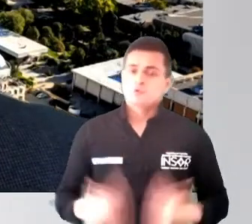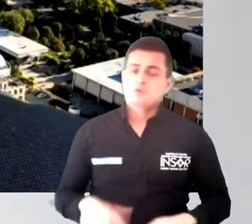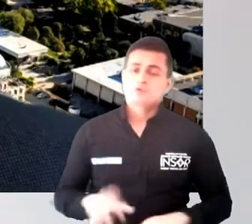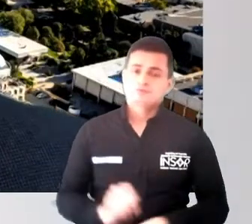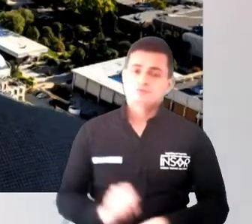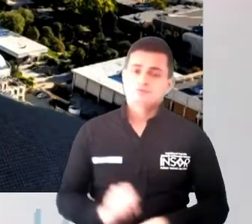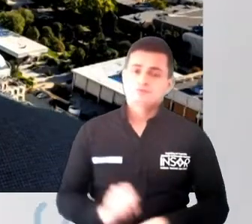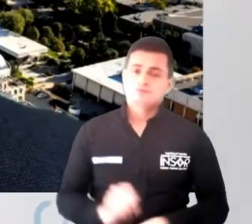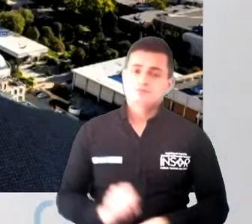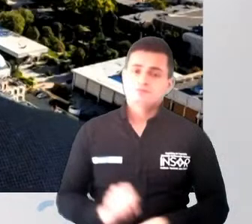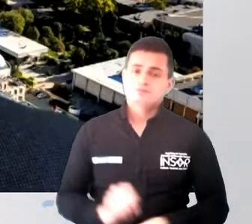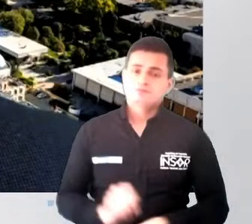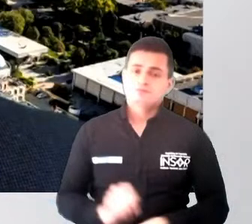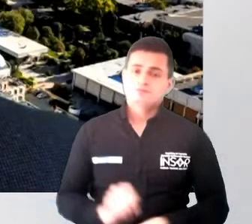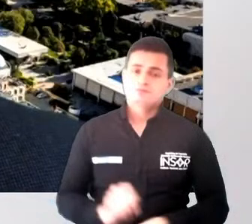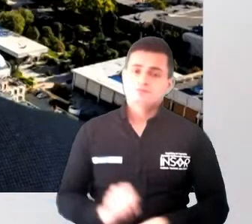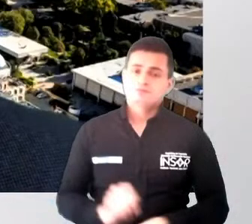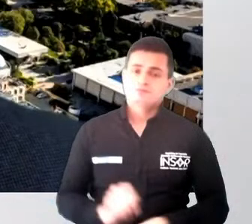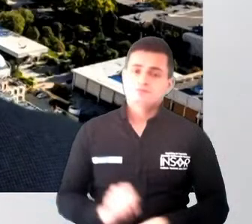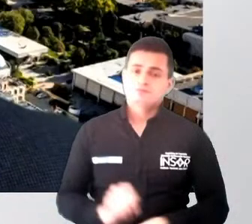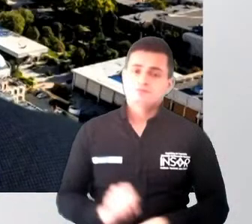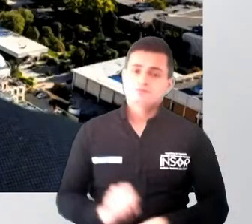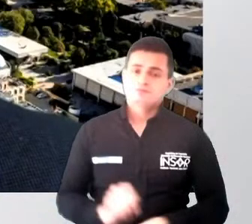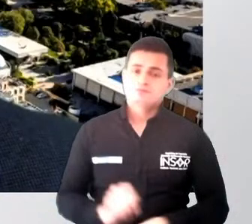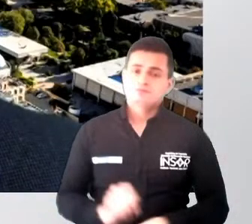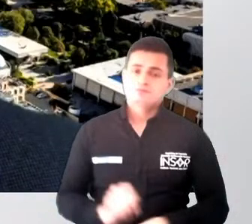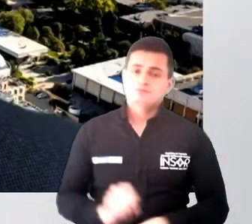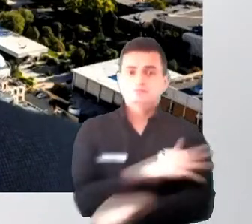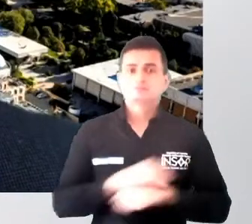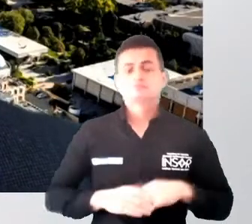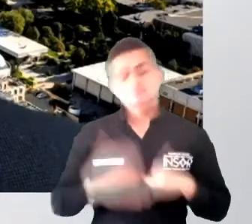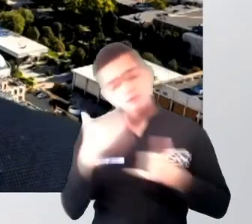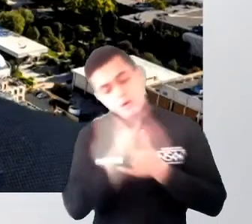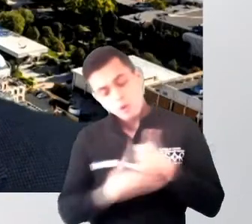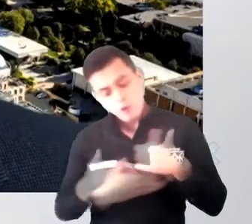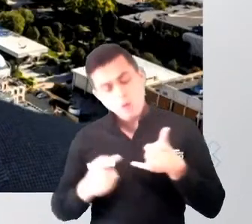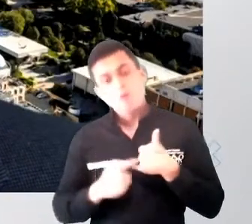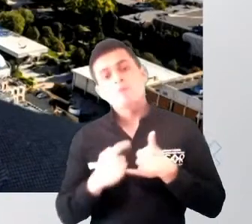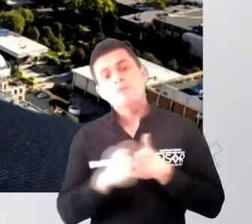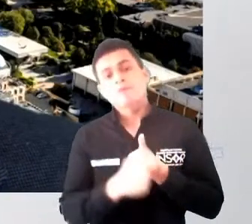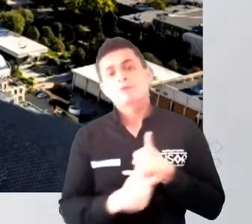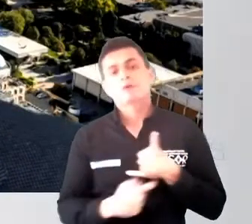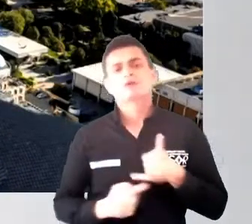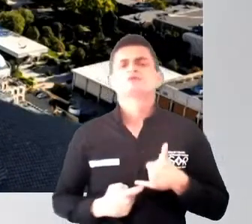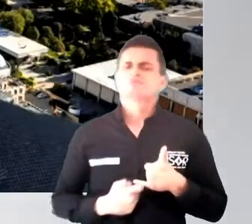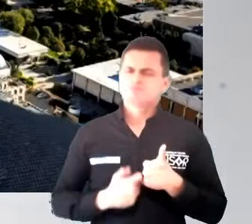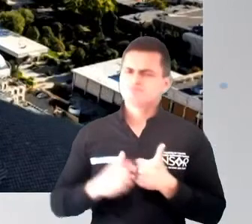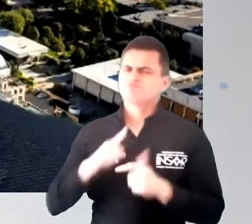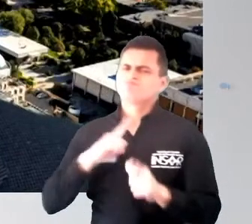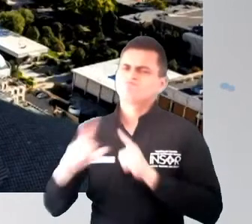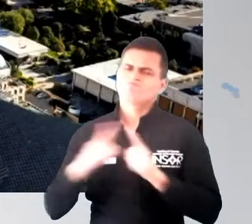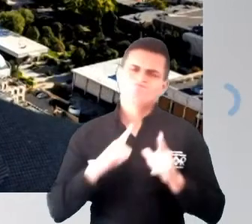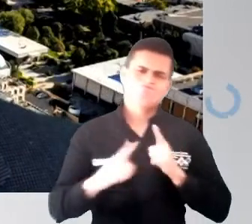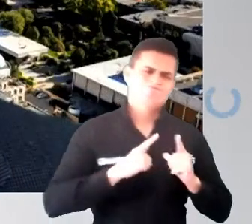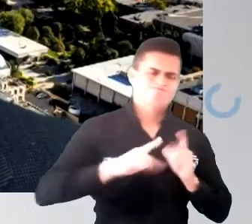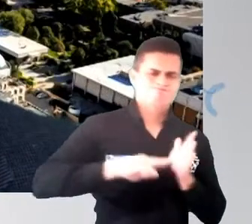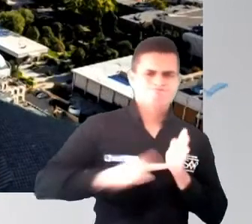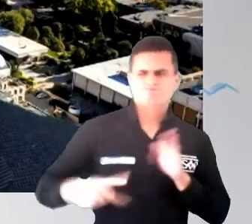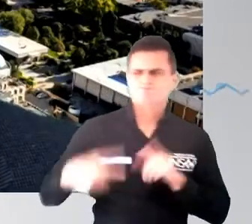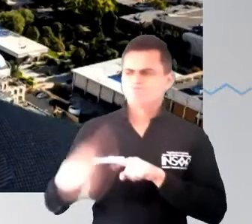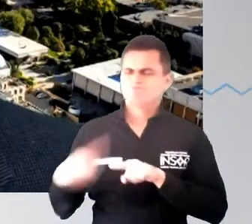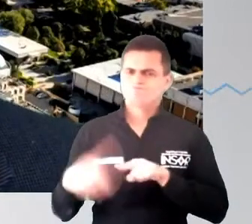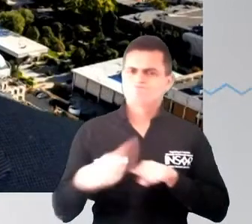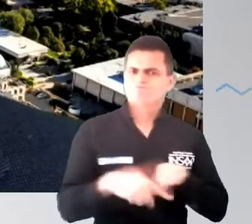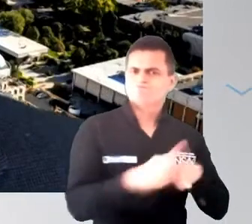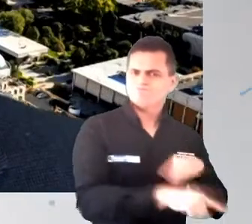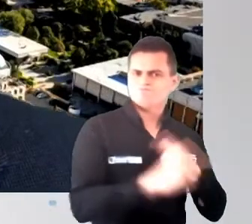Colombia. Ustedes tienen unos gran líderes, unos líderes de tecnología educacional, y yo